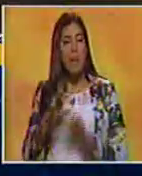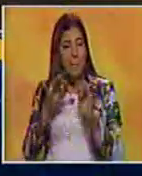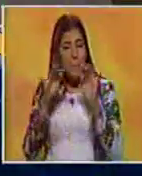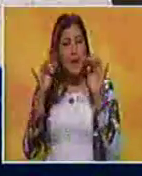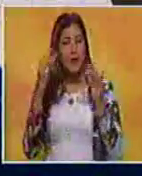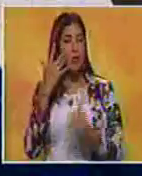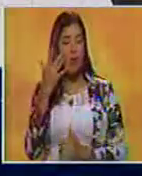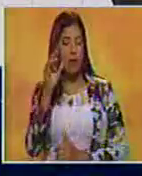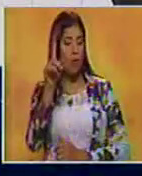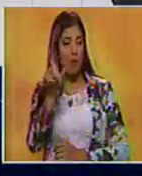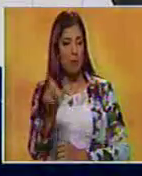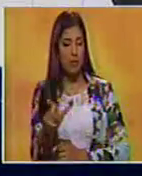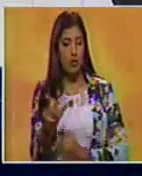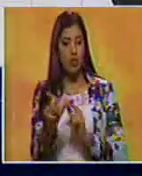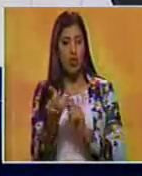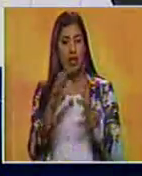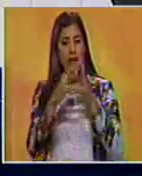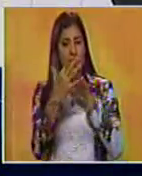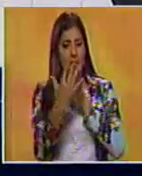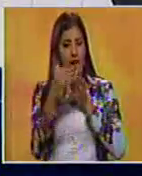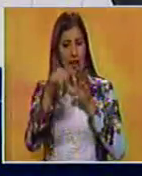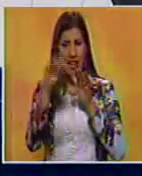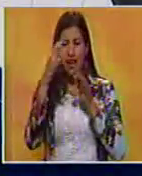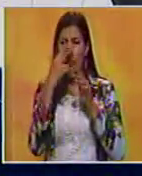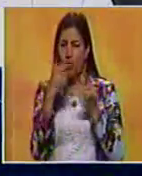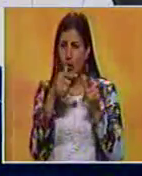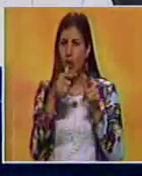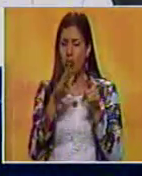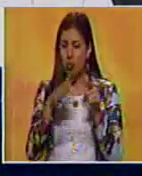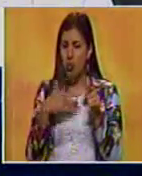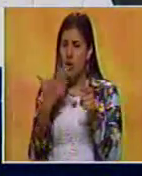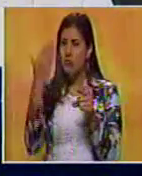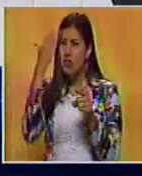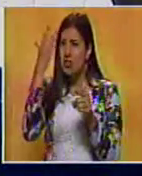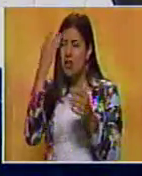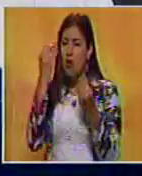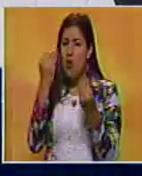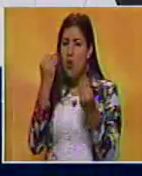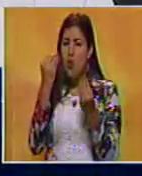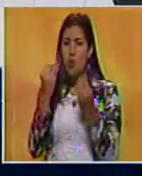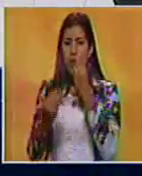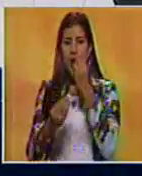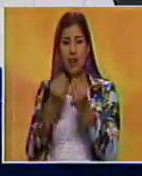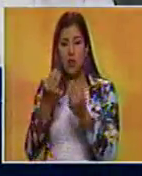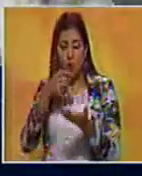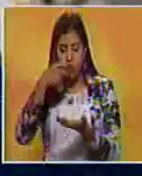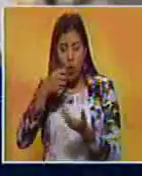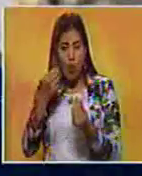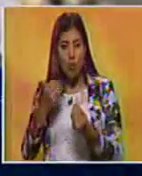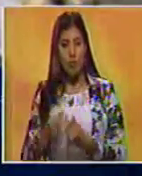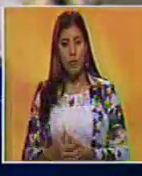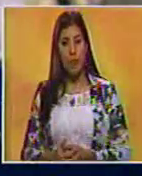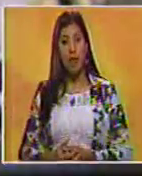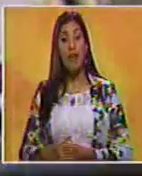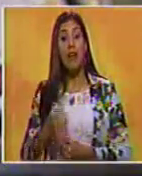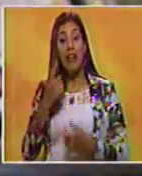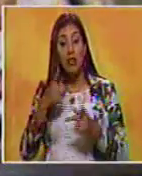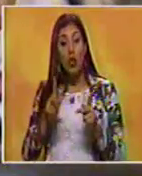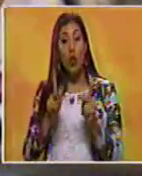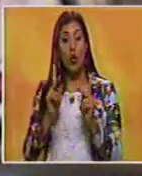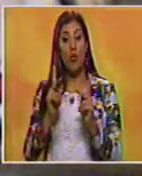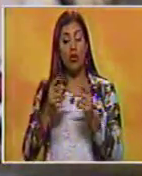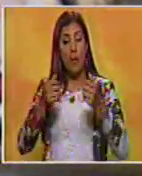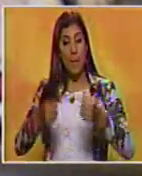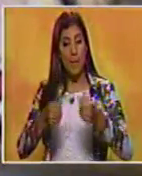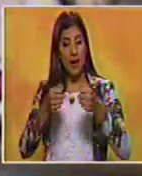maravilloso que una persona en un barrio de Caracas pudiera saber cómo se hace lo que come. Identificó una oportunidad en